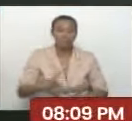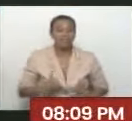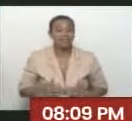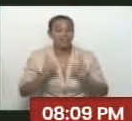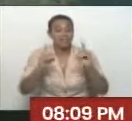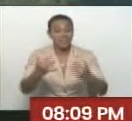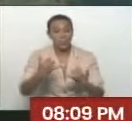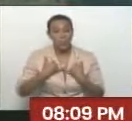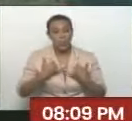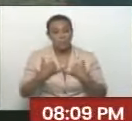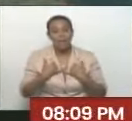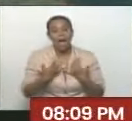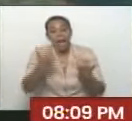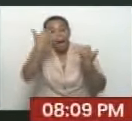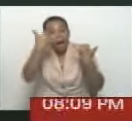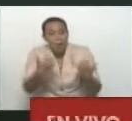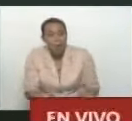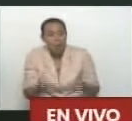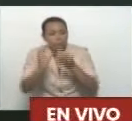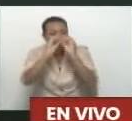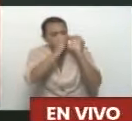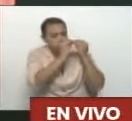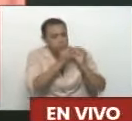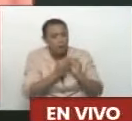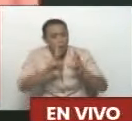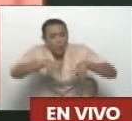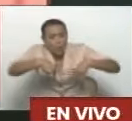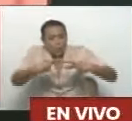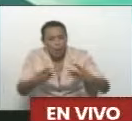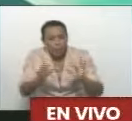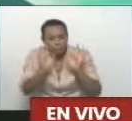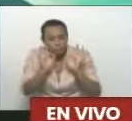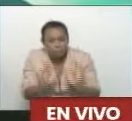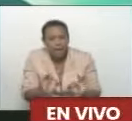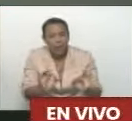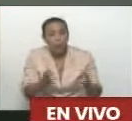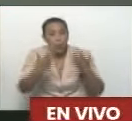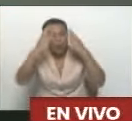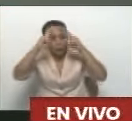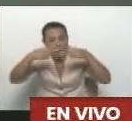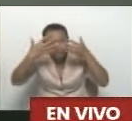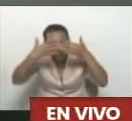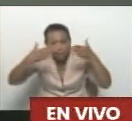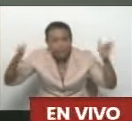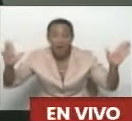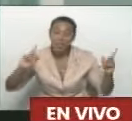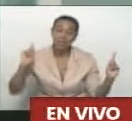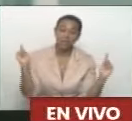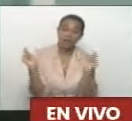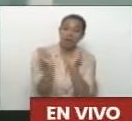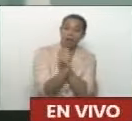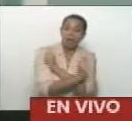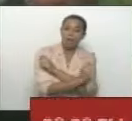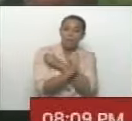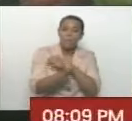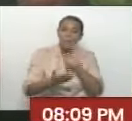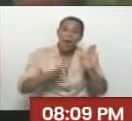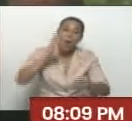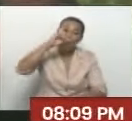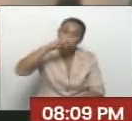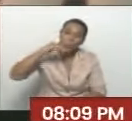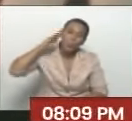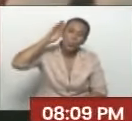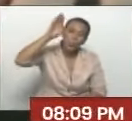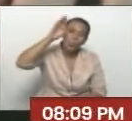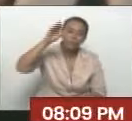determinante. Ahora nos toca repararla, renovarla, refrescarla, transformarla para los nuevos